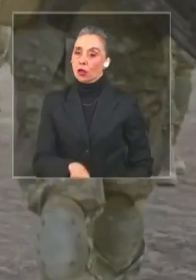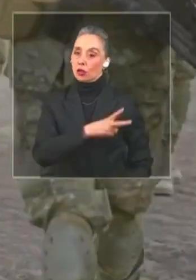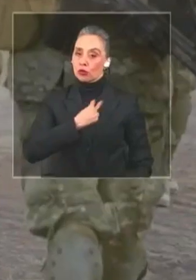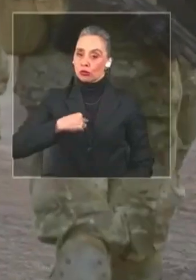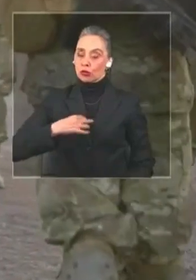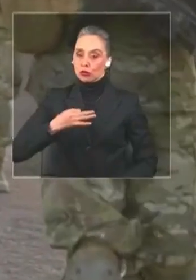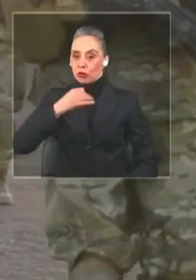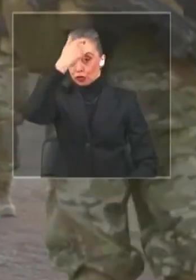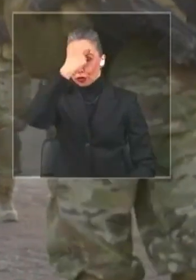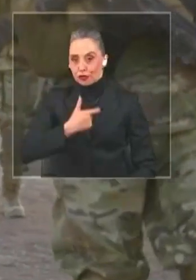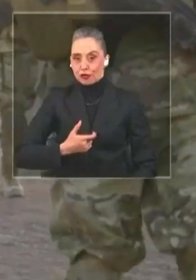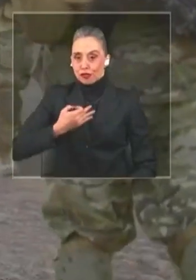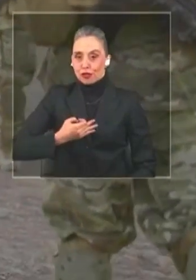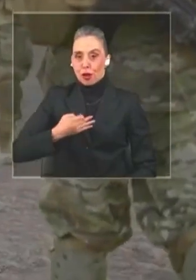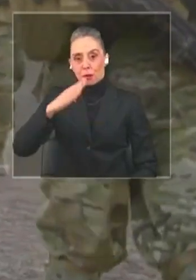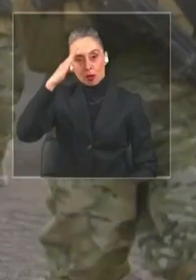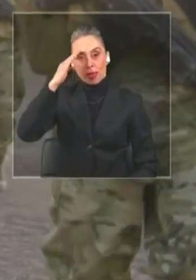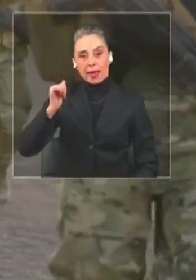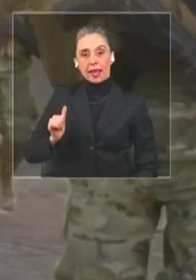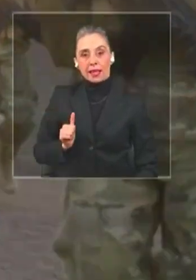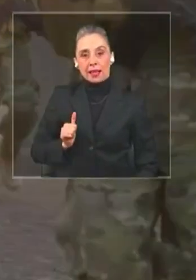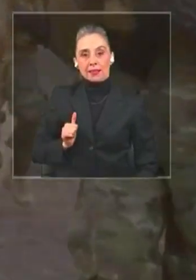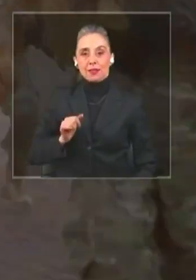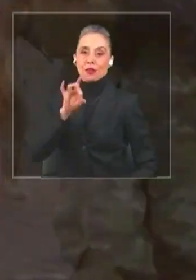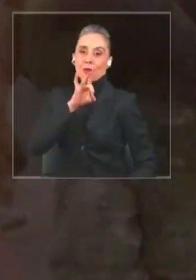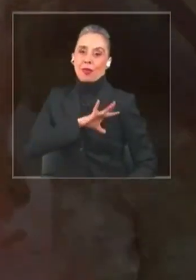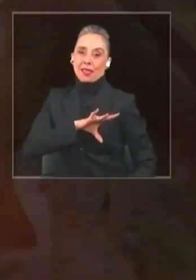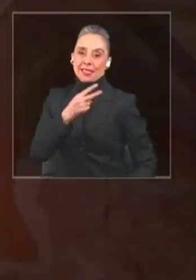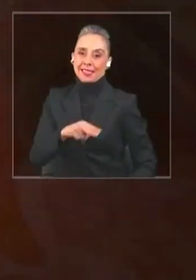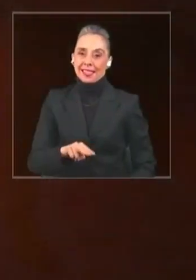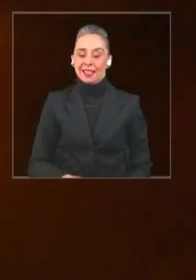Somos el Ejército de Chile.